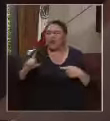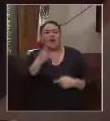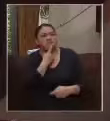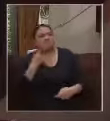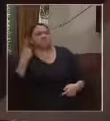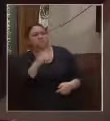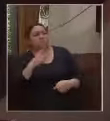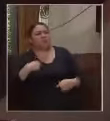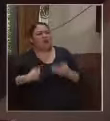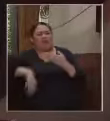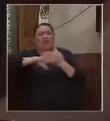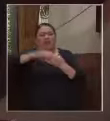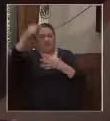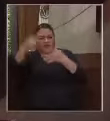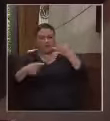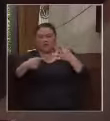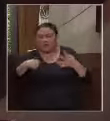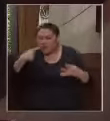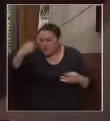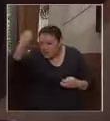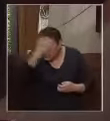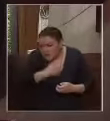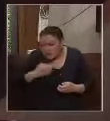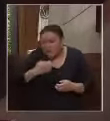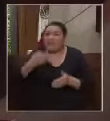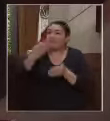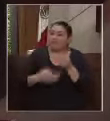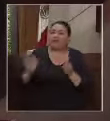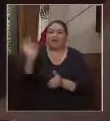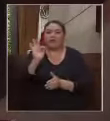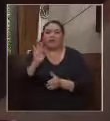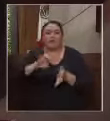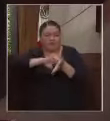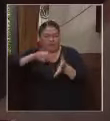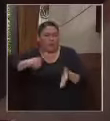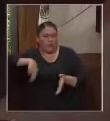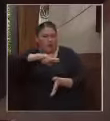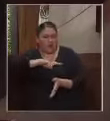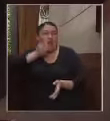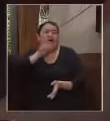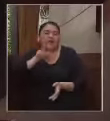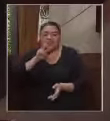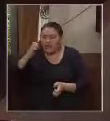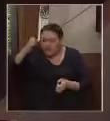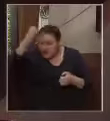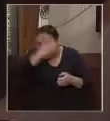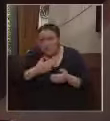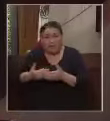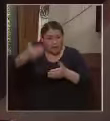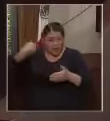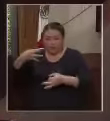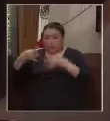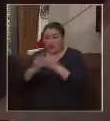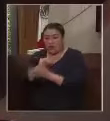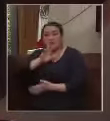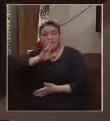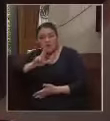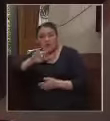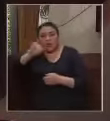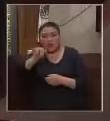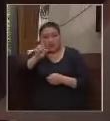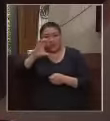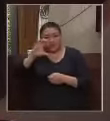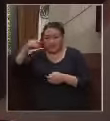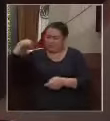normalmente podría quedarse corta. Pero además, si hiciéramos un estudio justamente de las sentencias de los JRC de